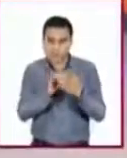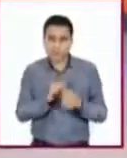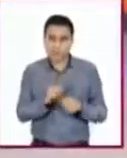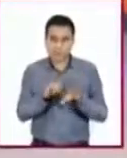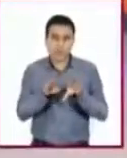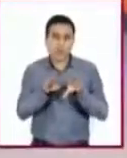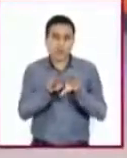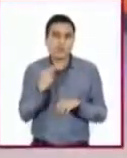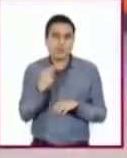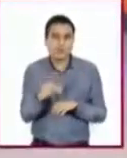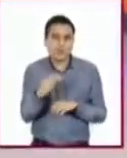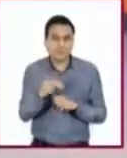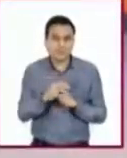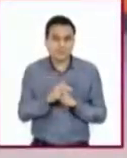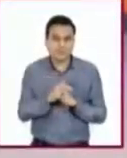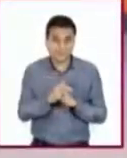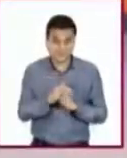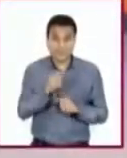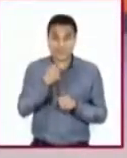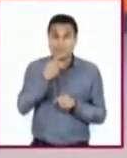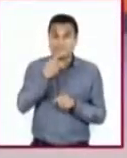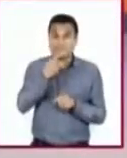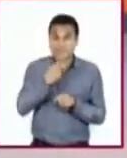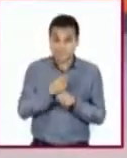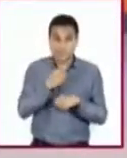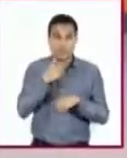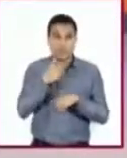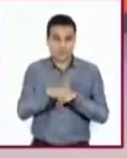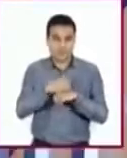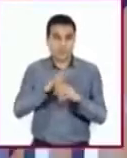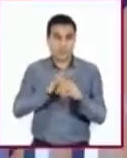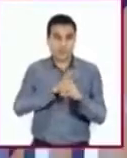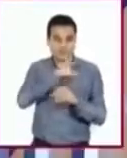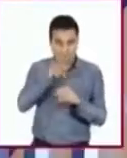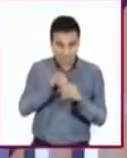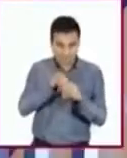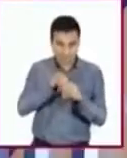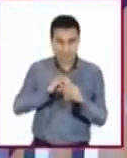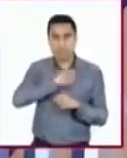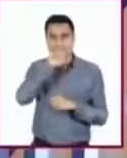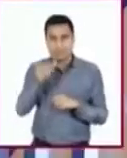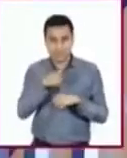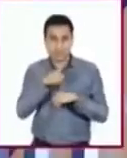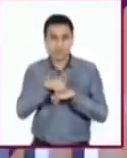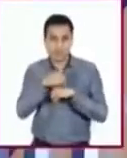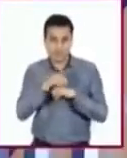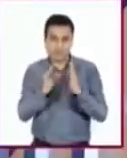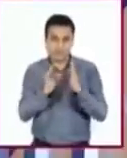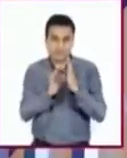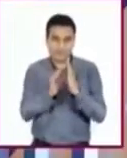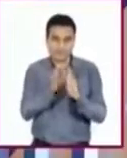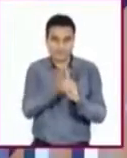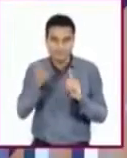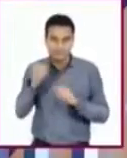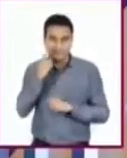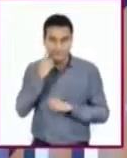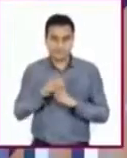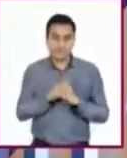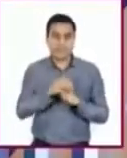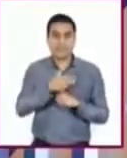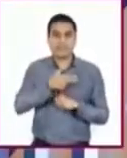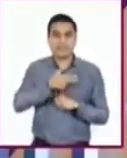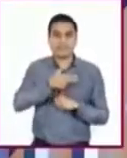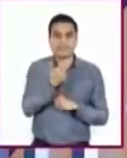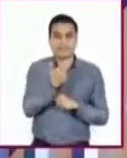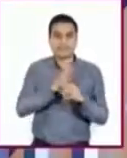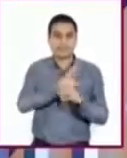parte entera y, posteriormente, la parte decimal. El número anterior se leería como